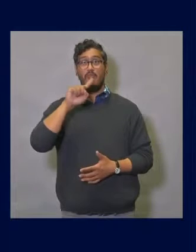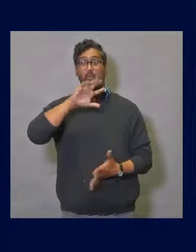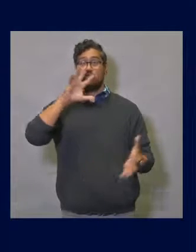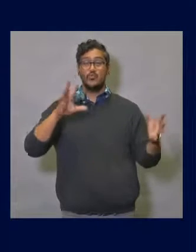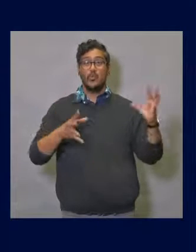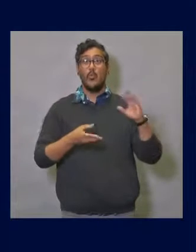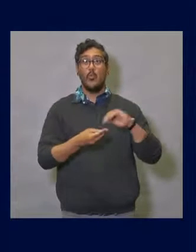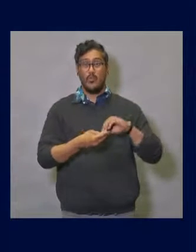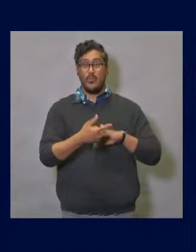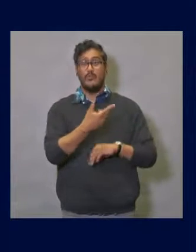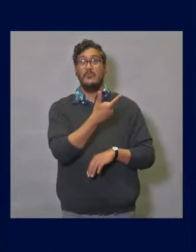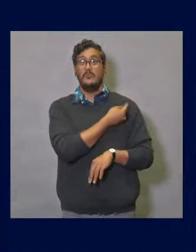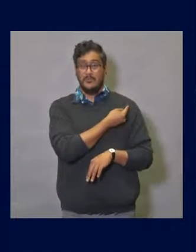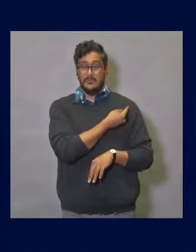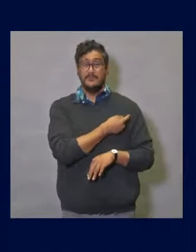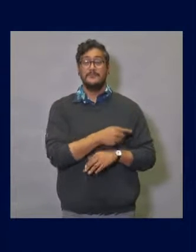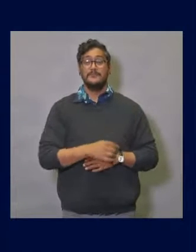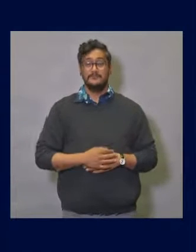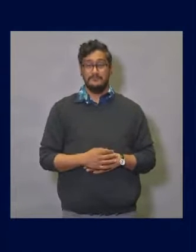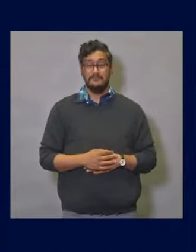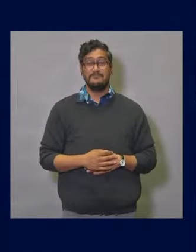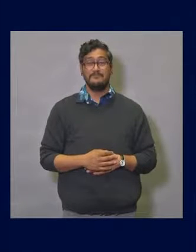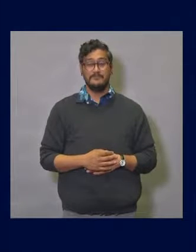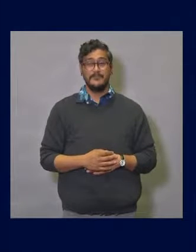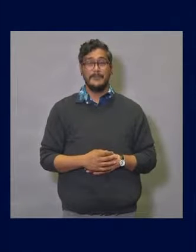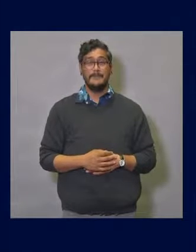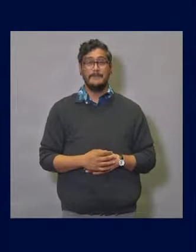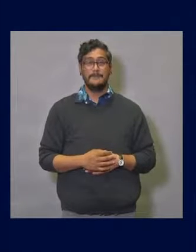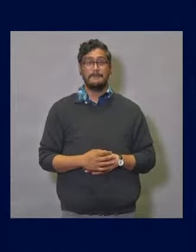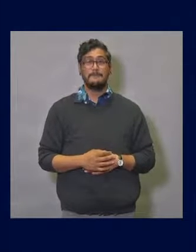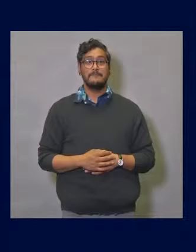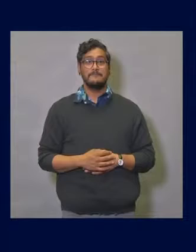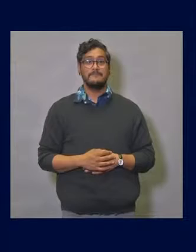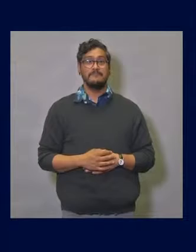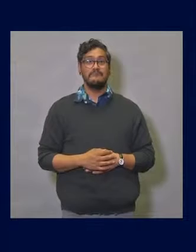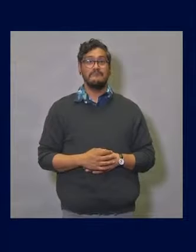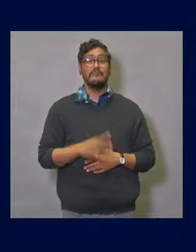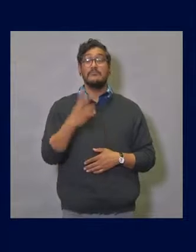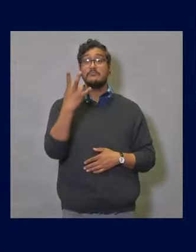vacunas administradas en esas 2 semanas.